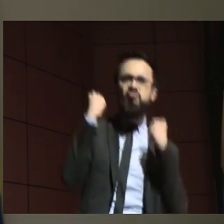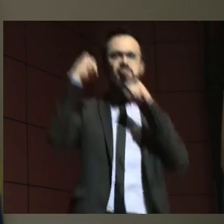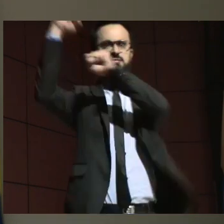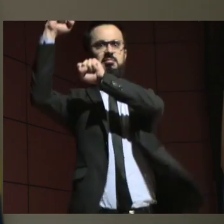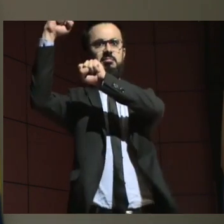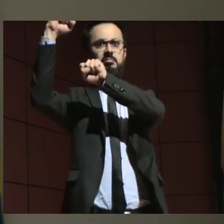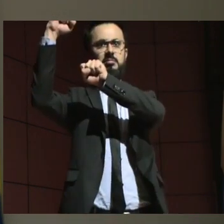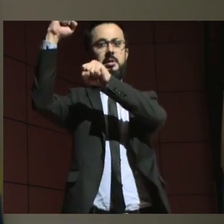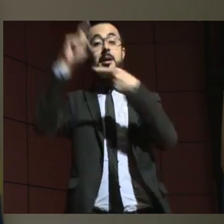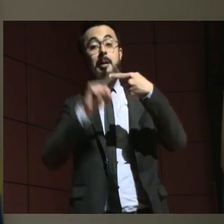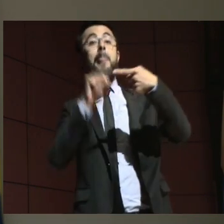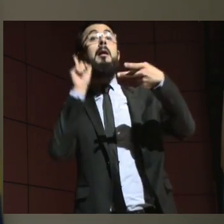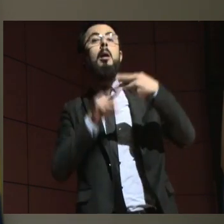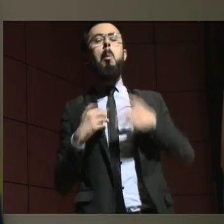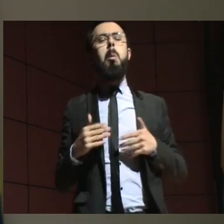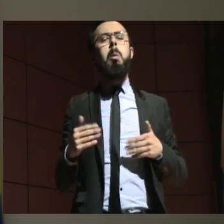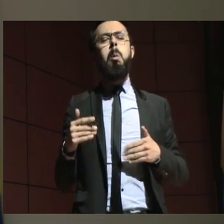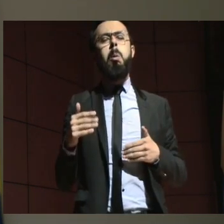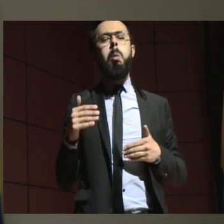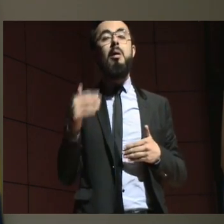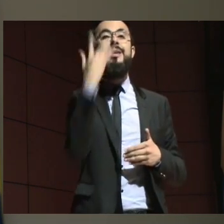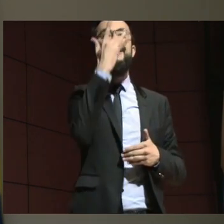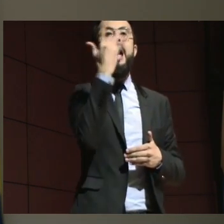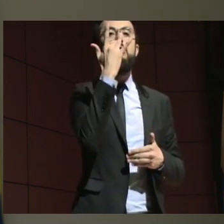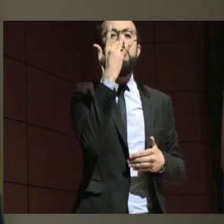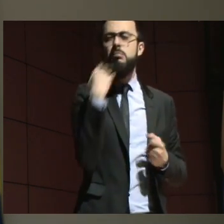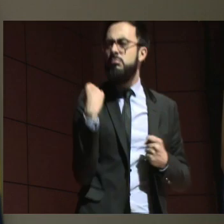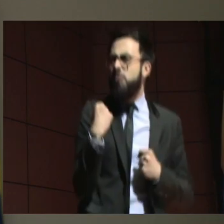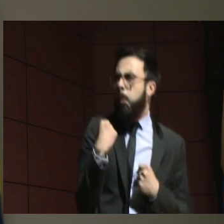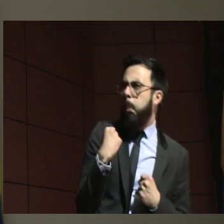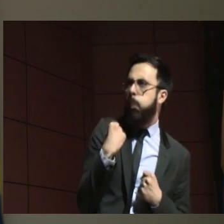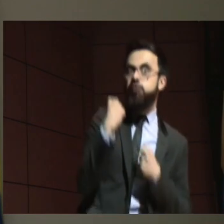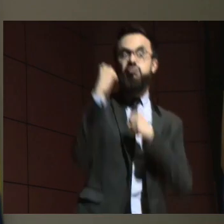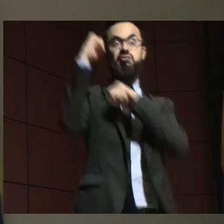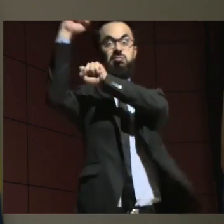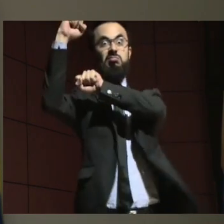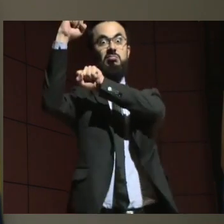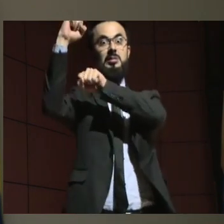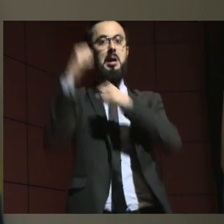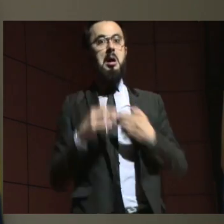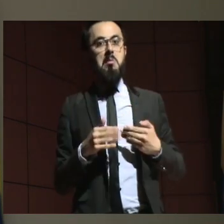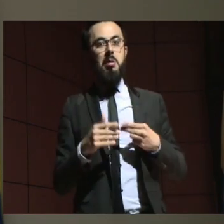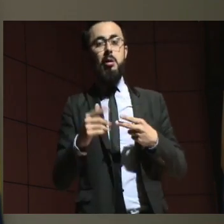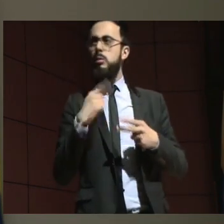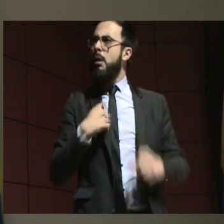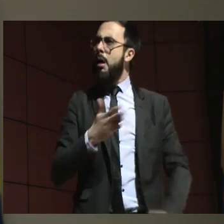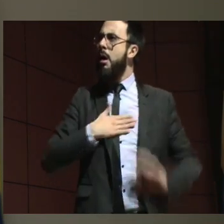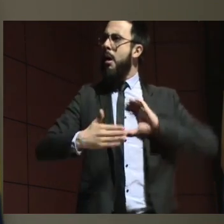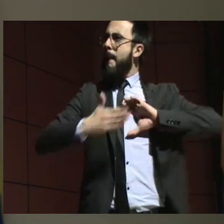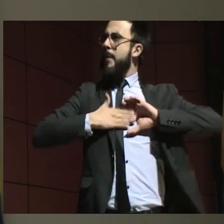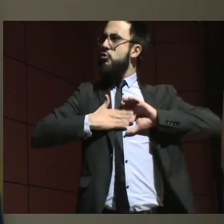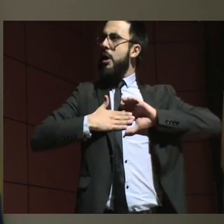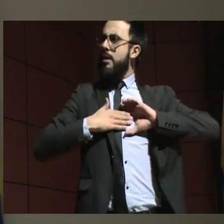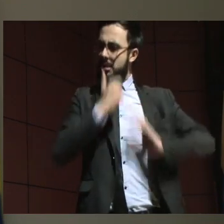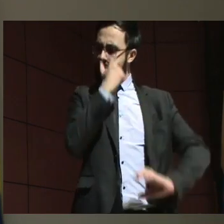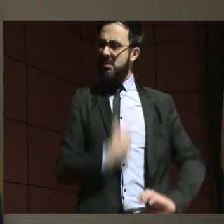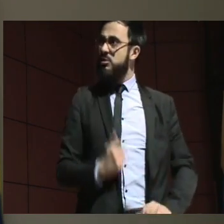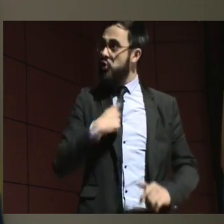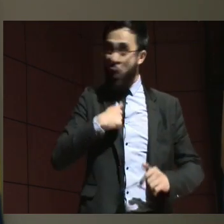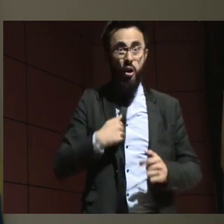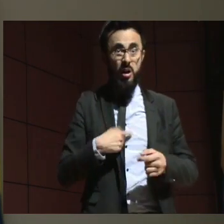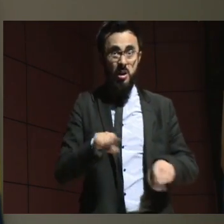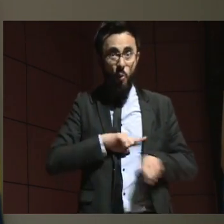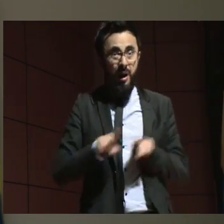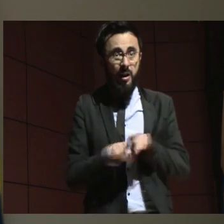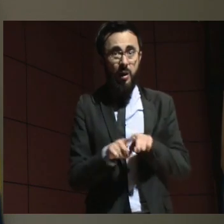como primera medida, como primera lucha de ese movimiento social por el reconocimiento de su personalidad, de que son personas, no somos cosas,